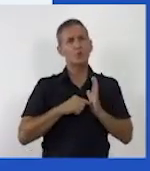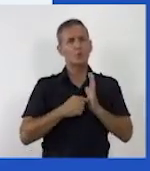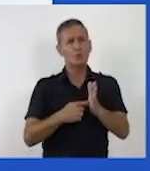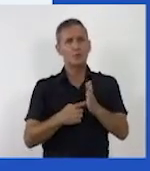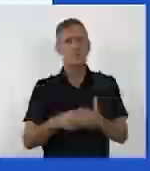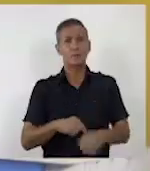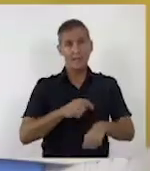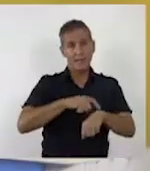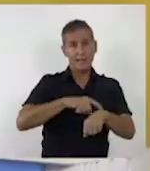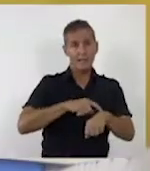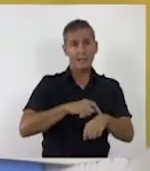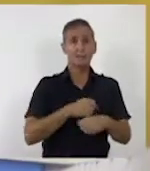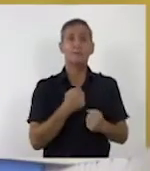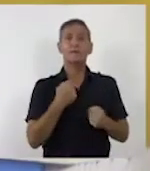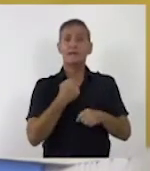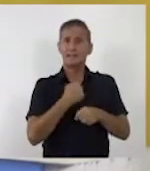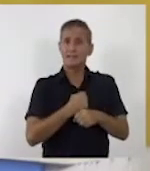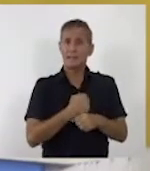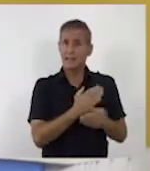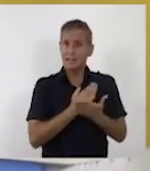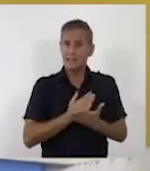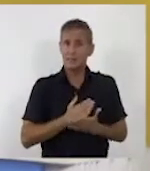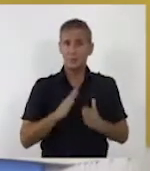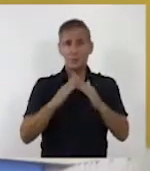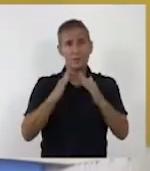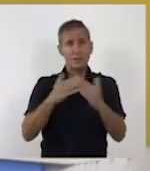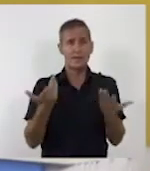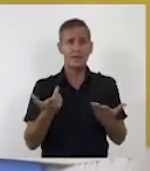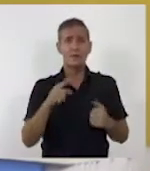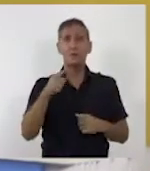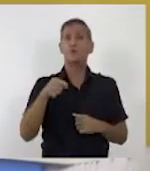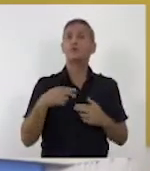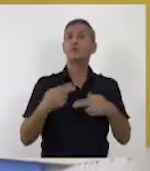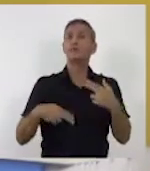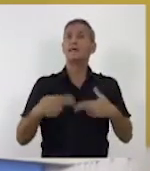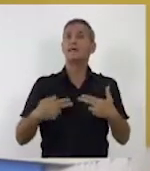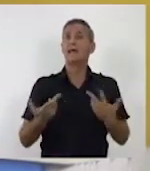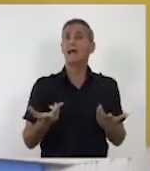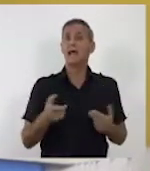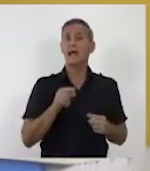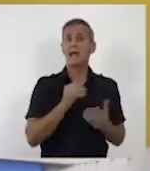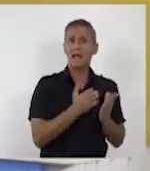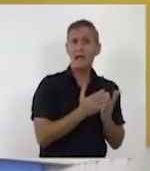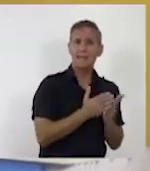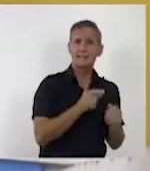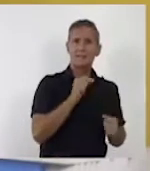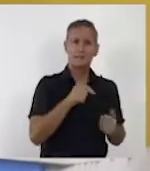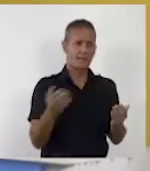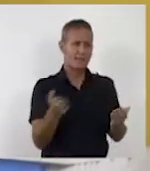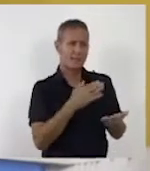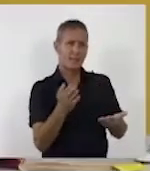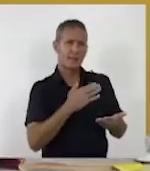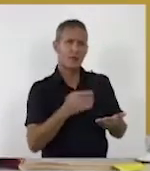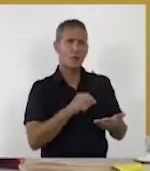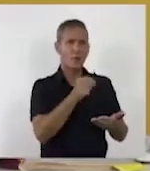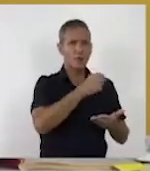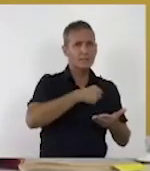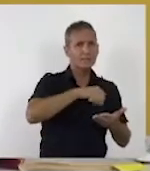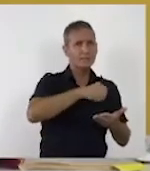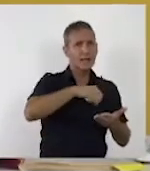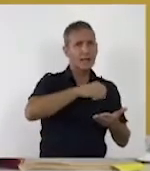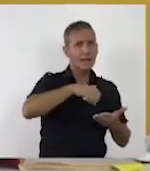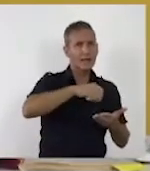en el tiempo que van a estar trabajando estudiando en la casa ustedes realicen estas páginas del cuaderno de caligrafía